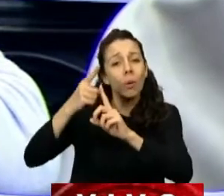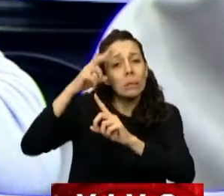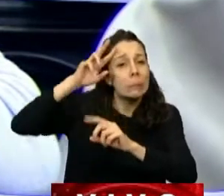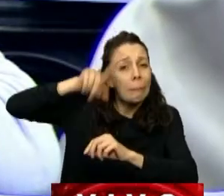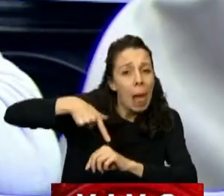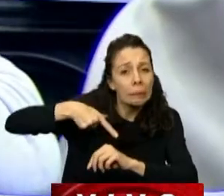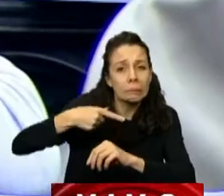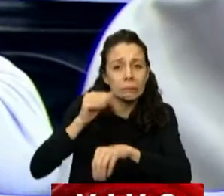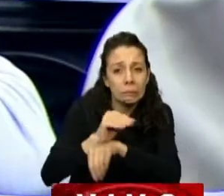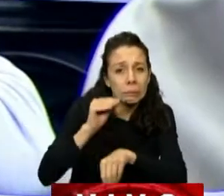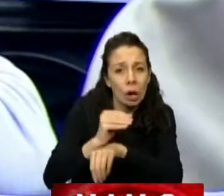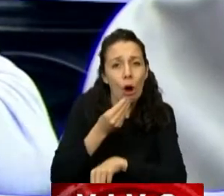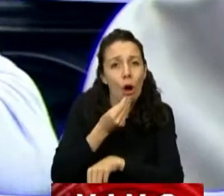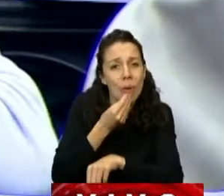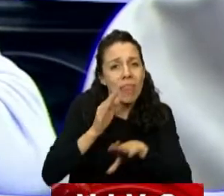más humildes.